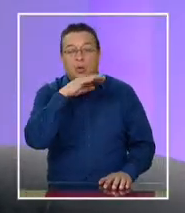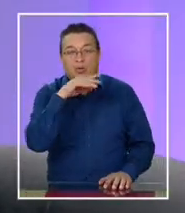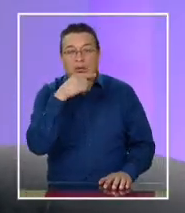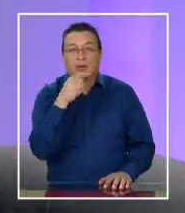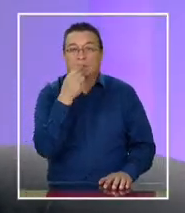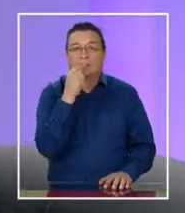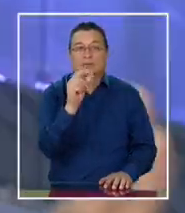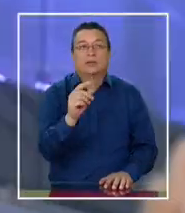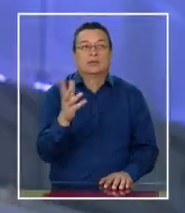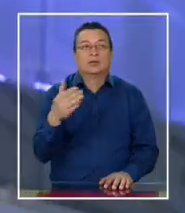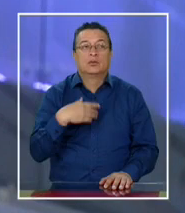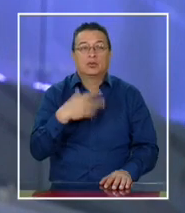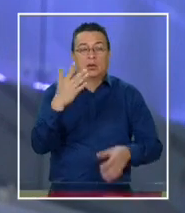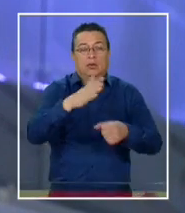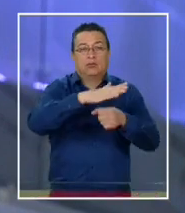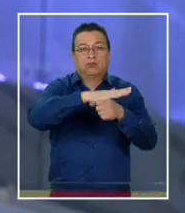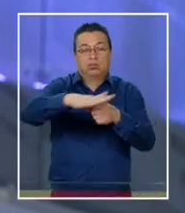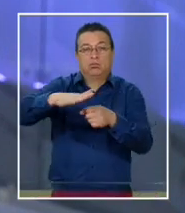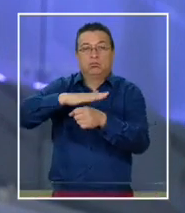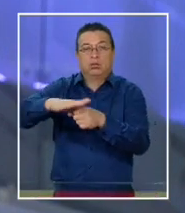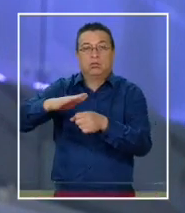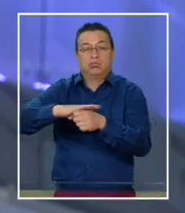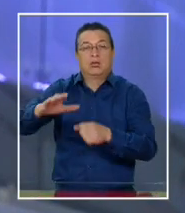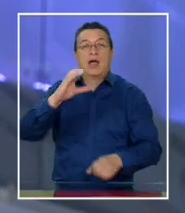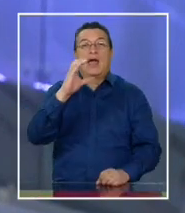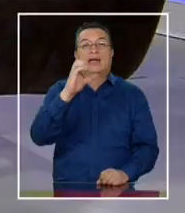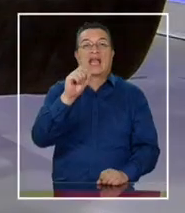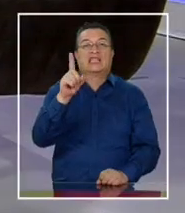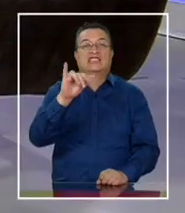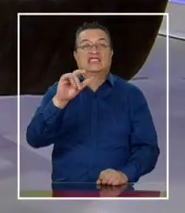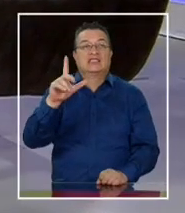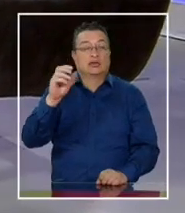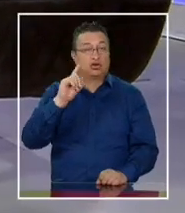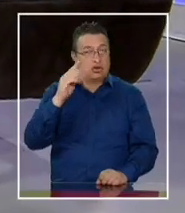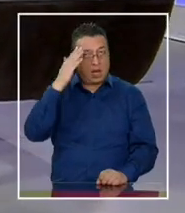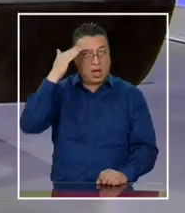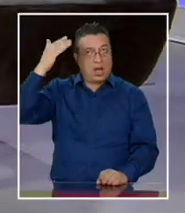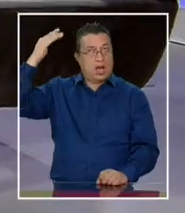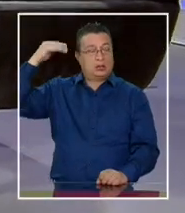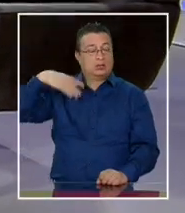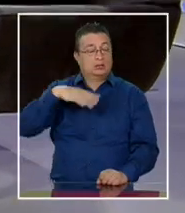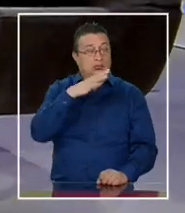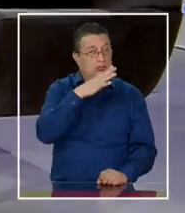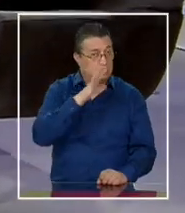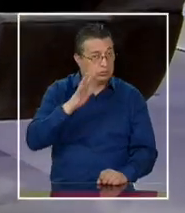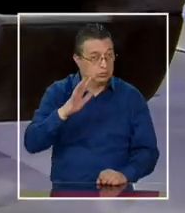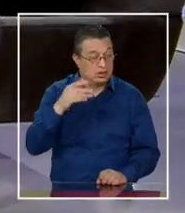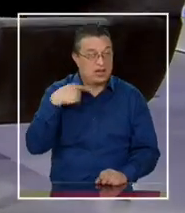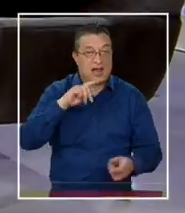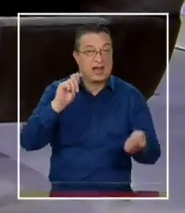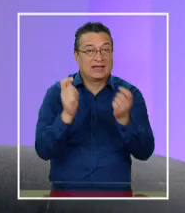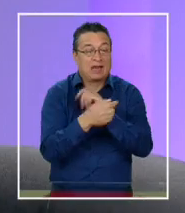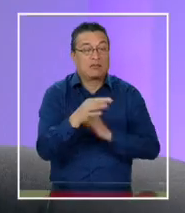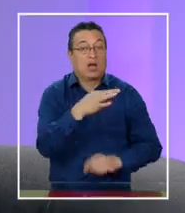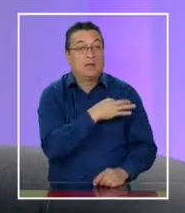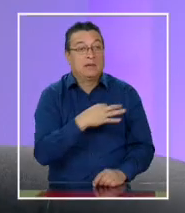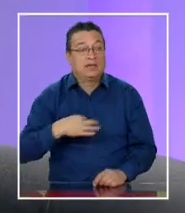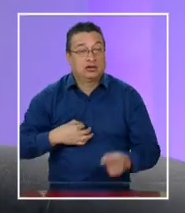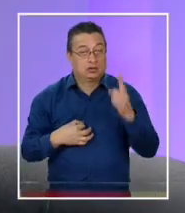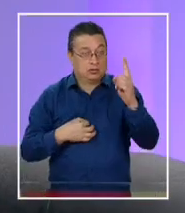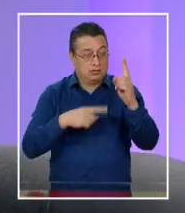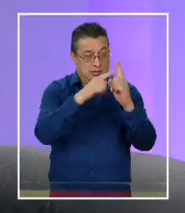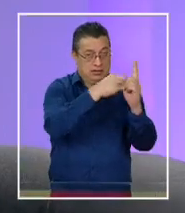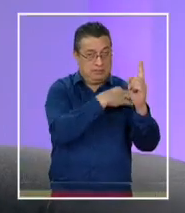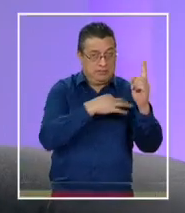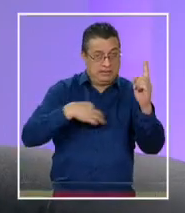que a lo mejor no le va a gustar descabezar cancillería porque yo no recuerdo a lo mejor usted me puede ilustrar de cambios de gabinete donde se cambie